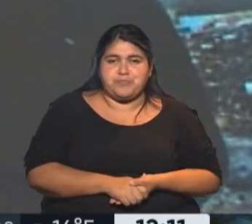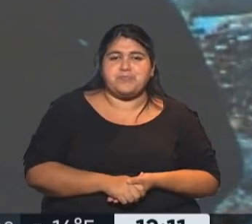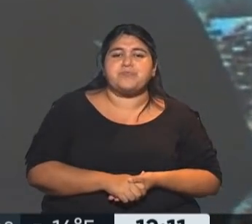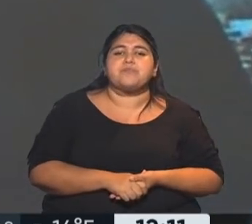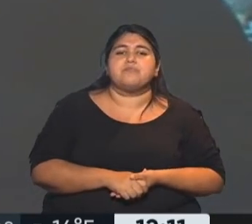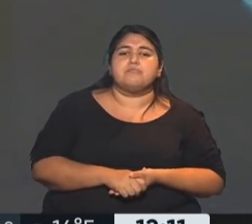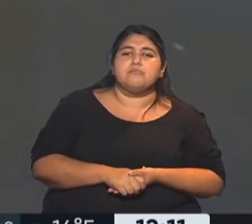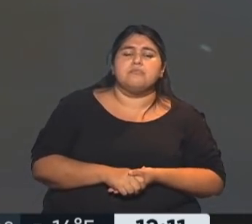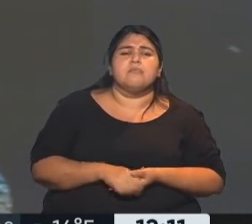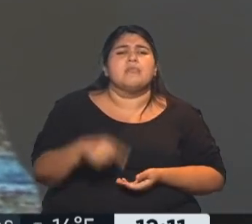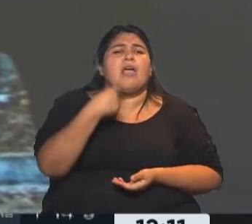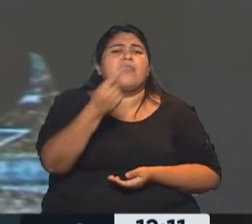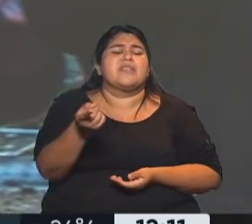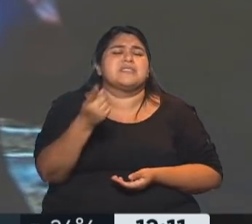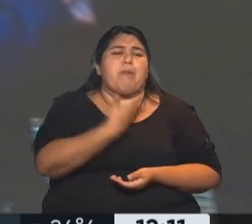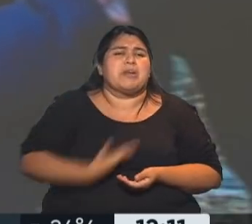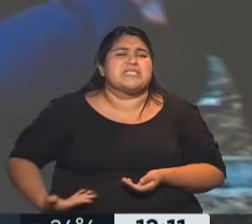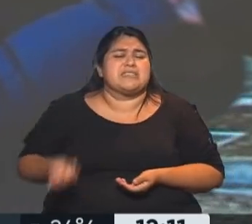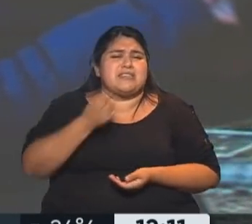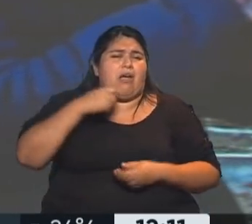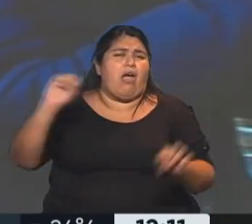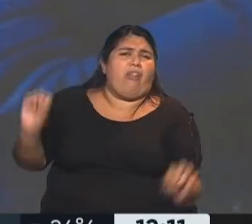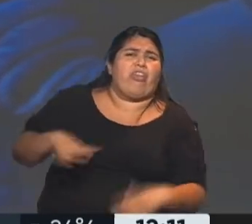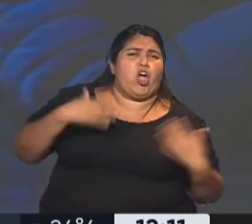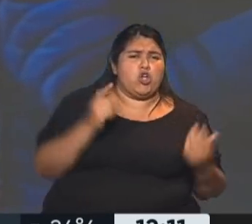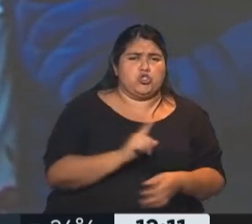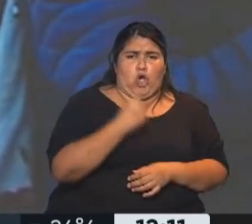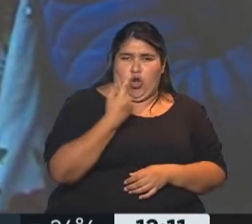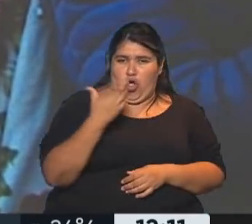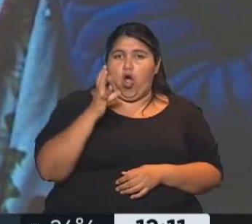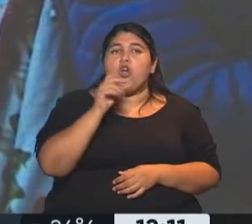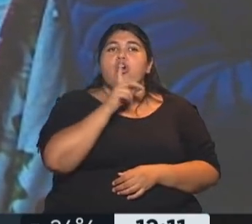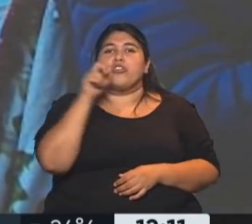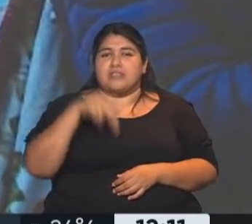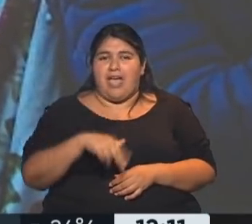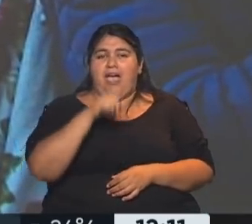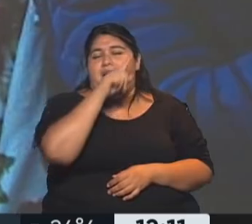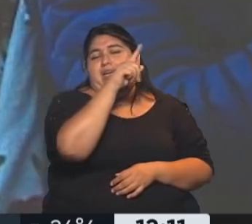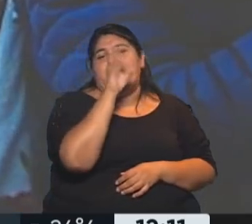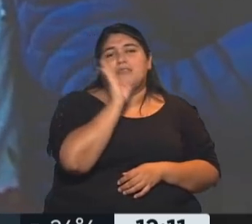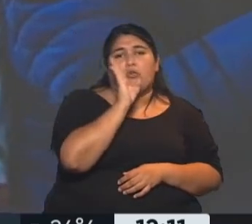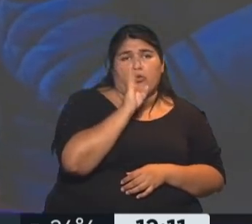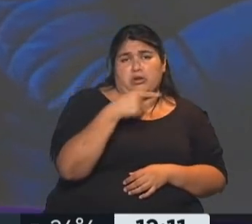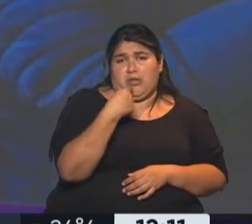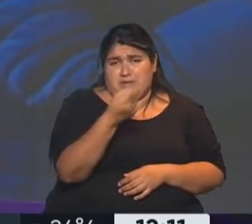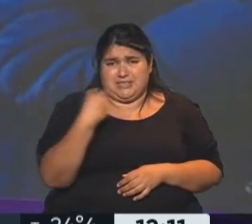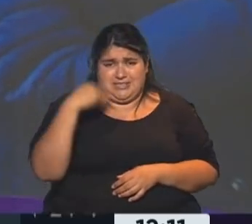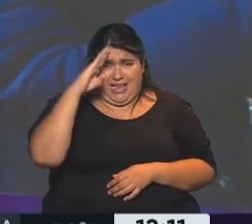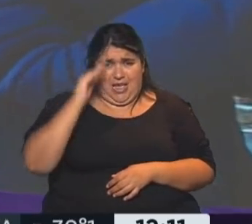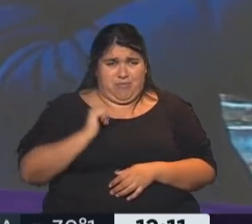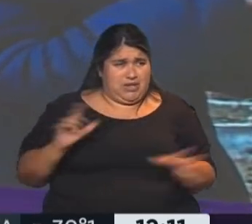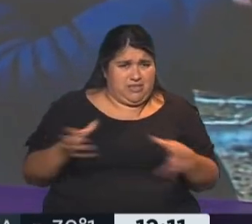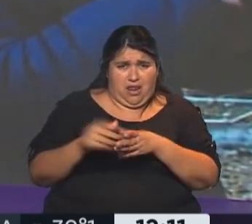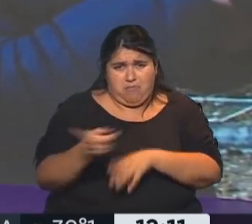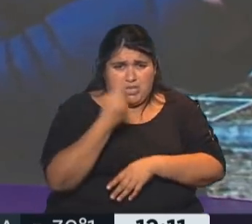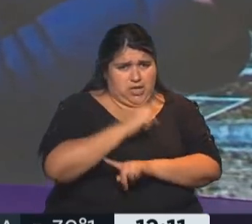Nos dejaron solos, dijo Zelensky, a propósito de la confirmación de la OTAN y de Estados Unidos de que no van a enviar tropas a la zona de